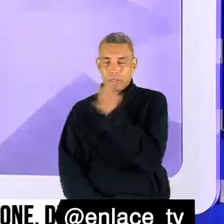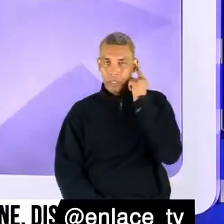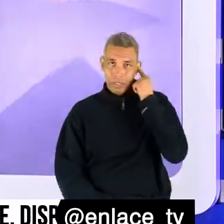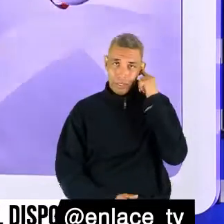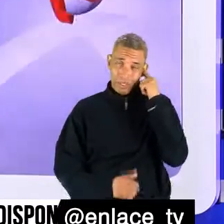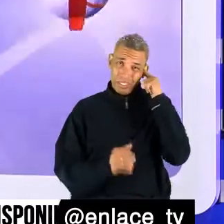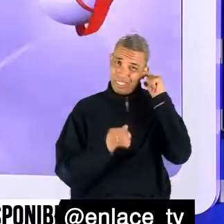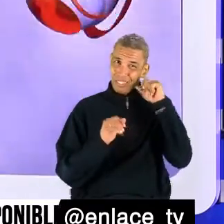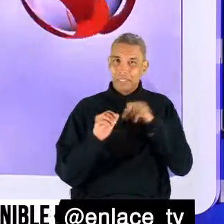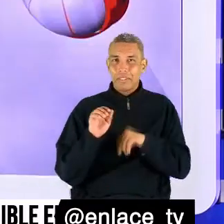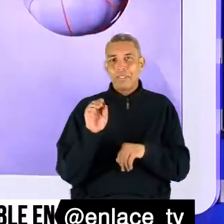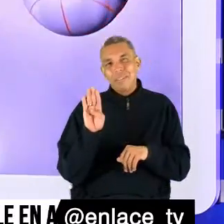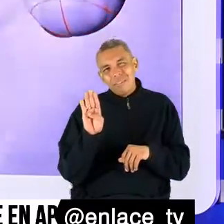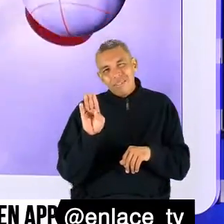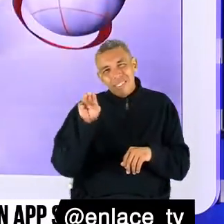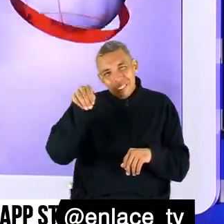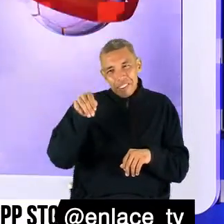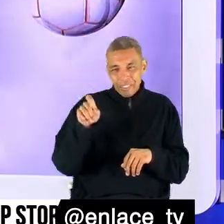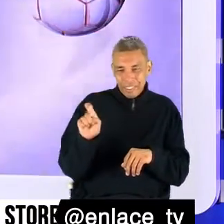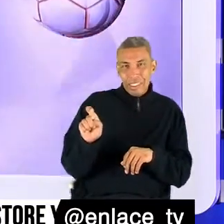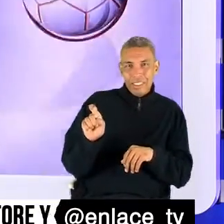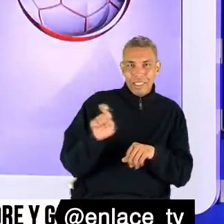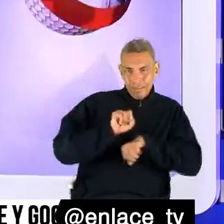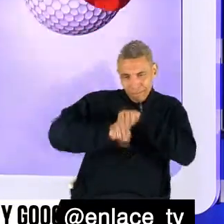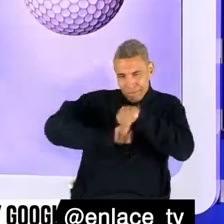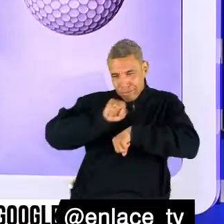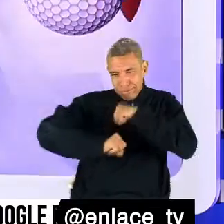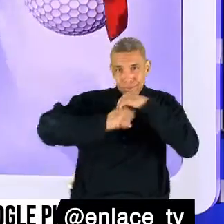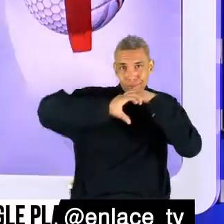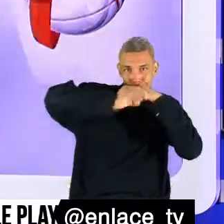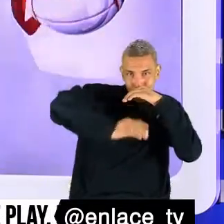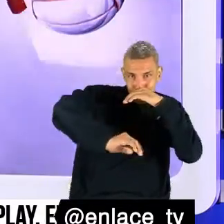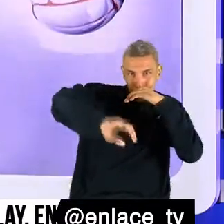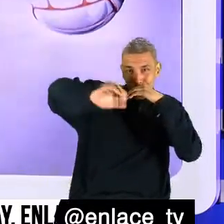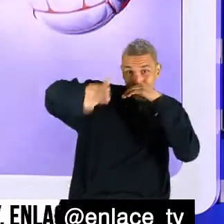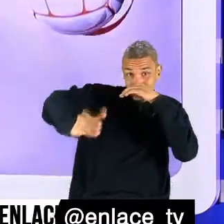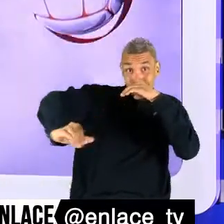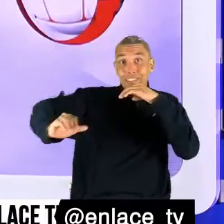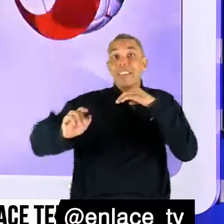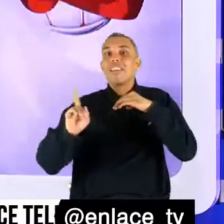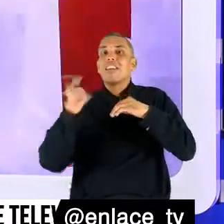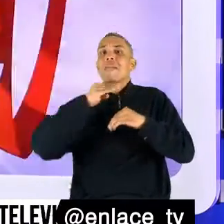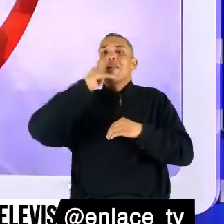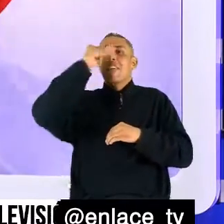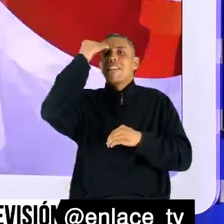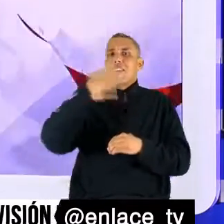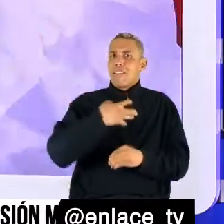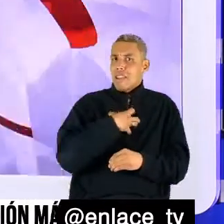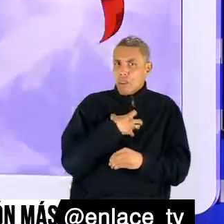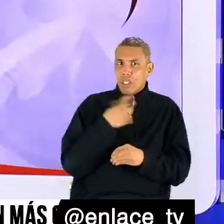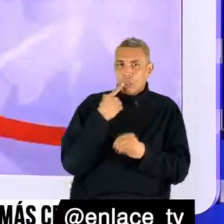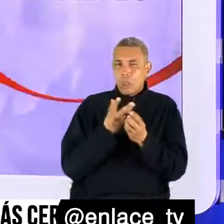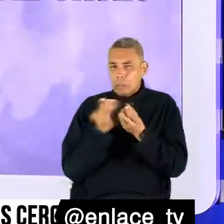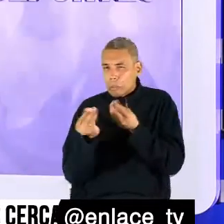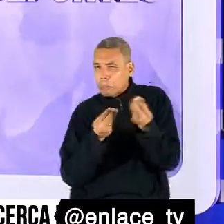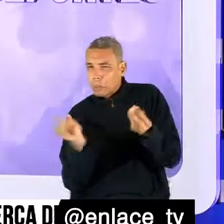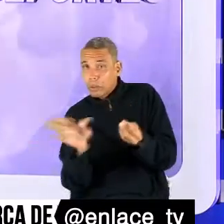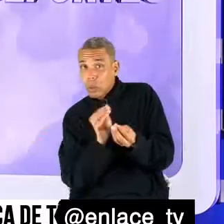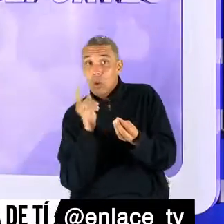durante 5 días en la capital de la montaña se cumplió el campeonato mundial de esta disciplina deportiva, donde 30 pilotos